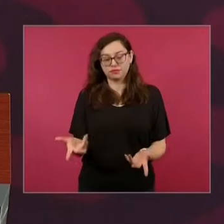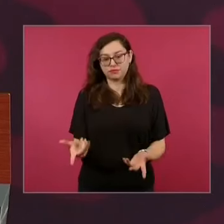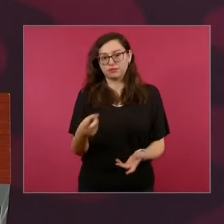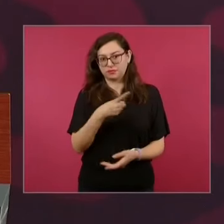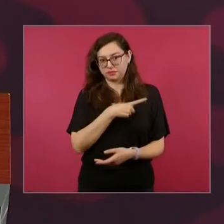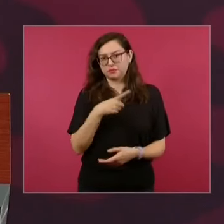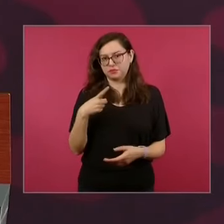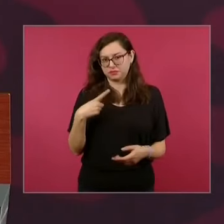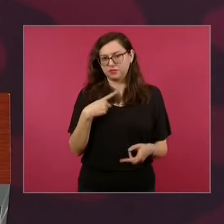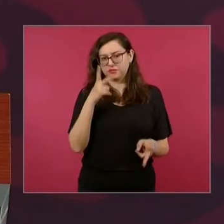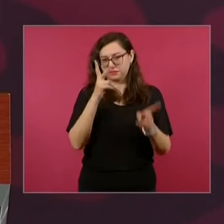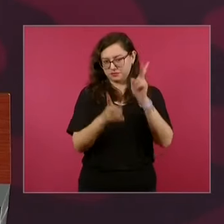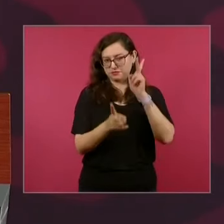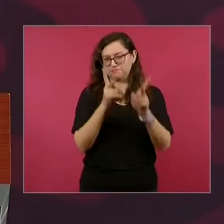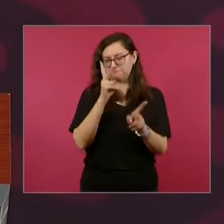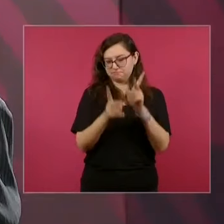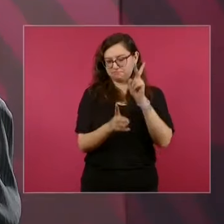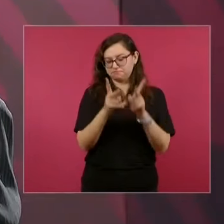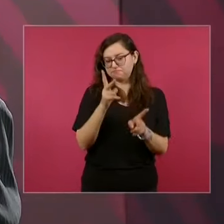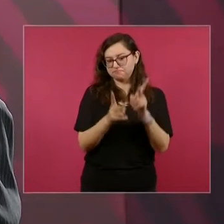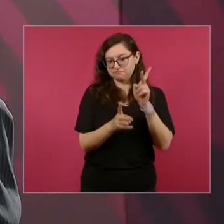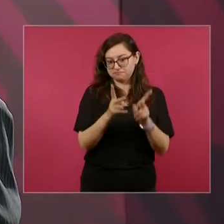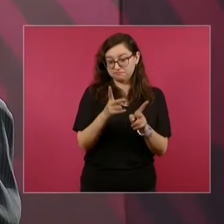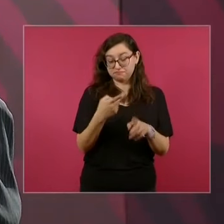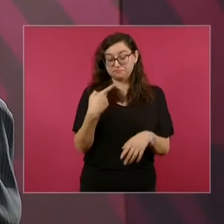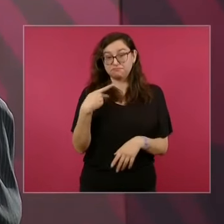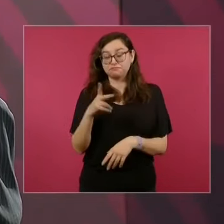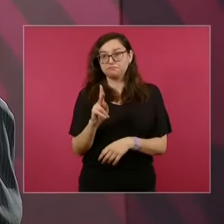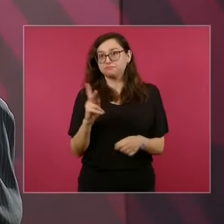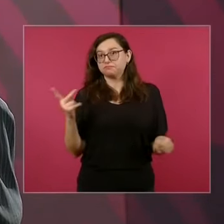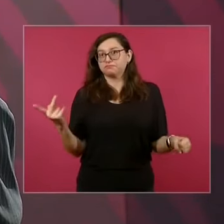elección, lo del domingo.